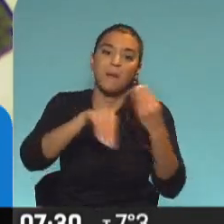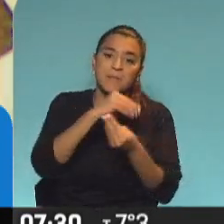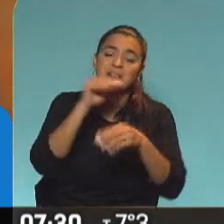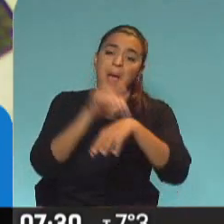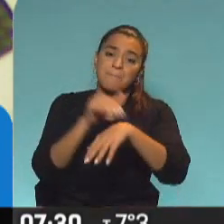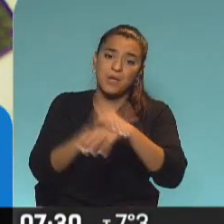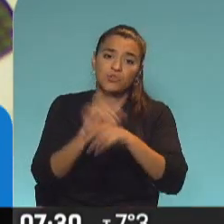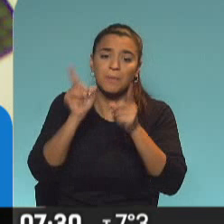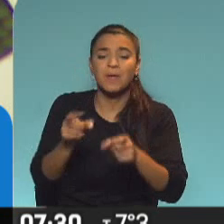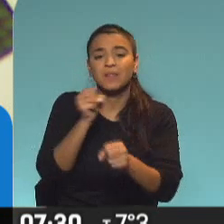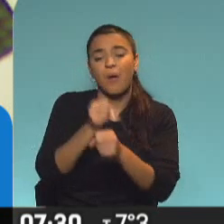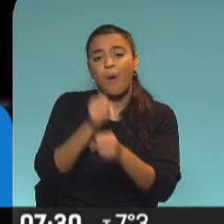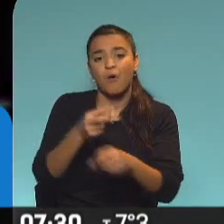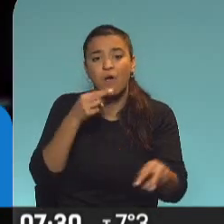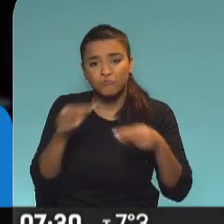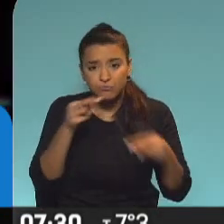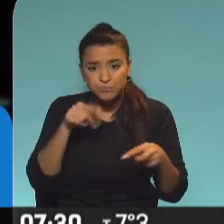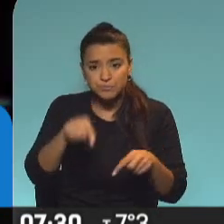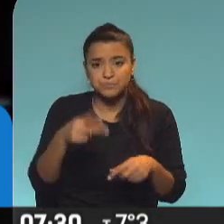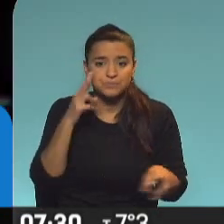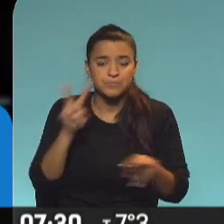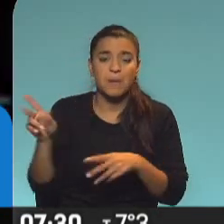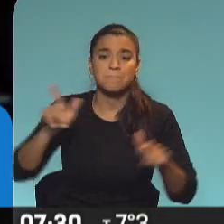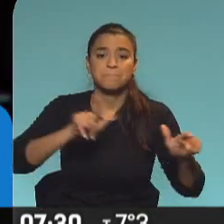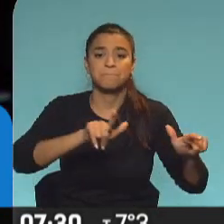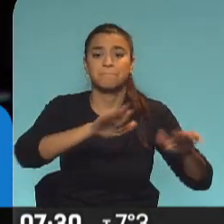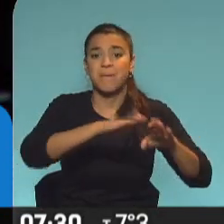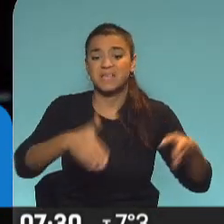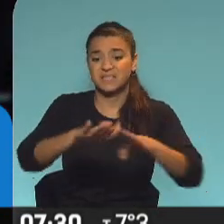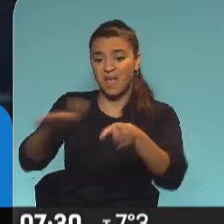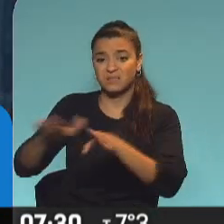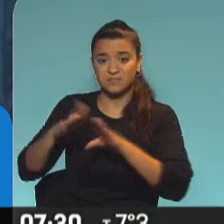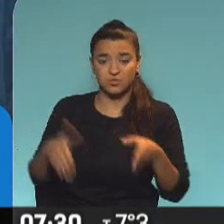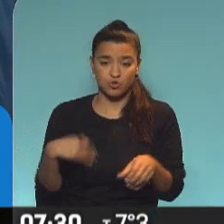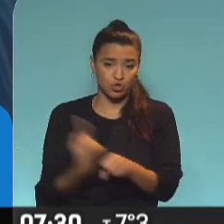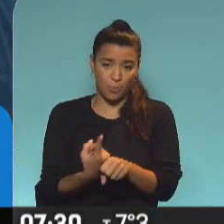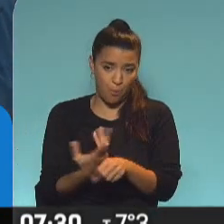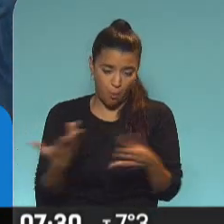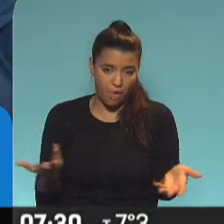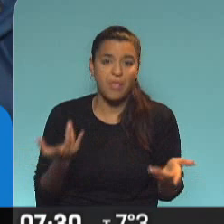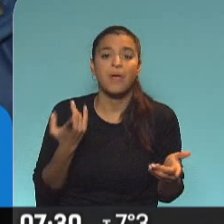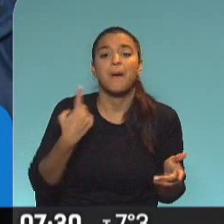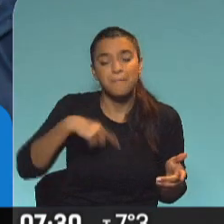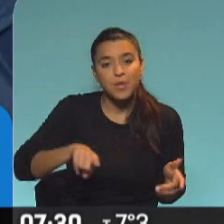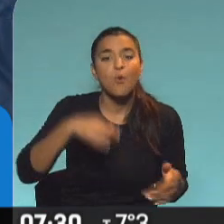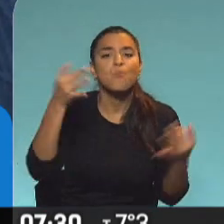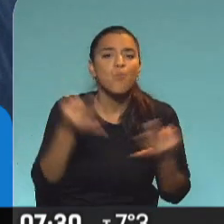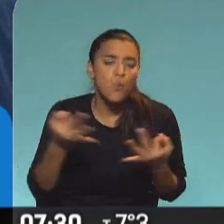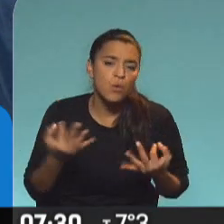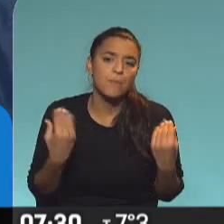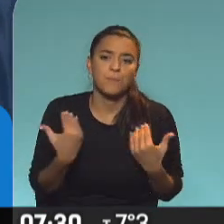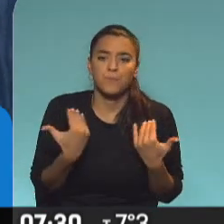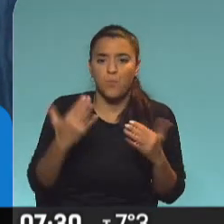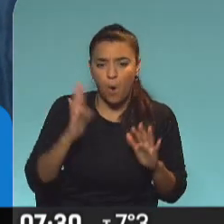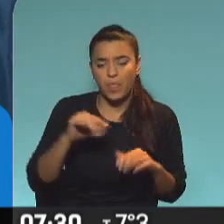también tenga trabajo la gastronomía, que en lo presencial, en las mesas, no se puede y es lógico que no se pueda, pero sí está muy bien el hecho de poder